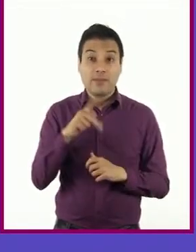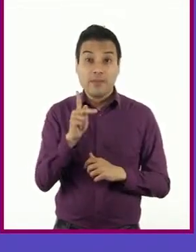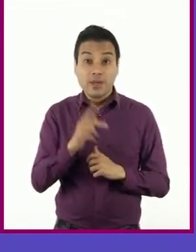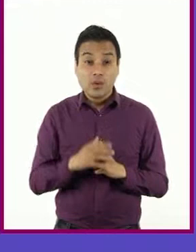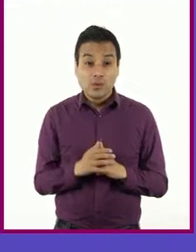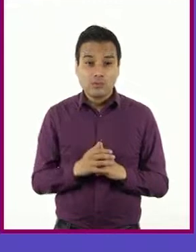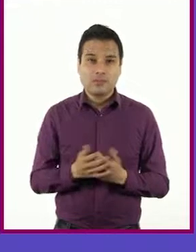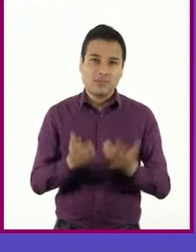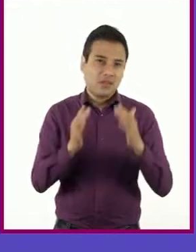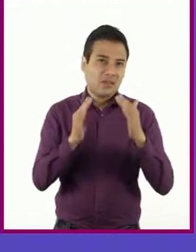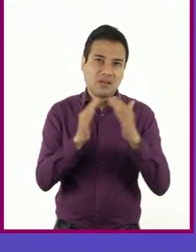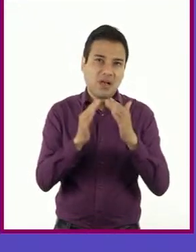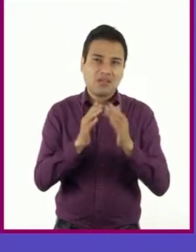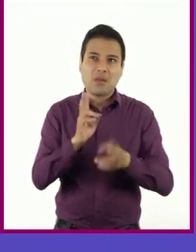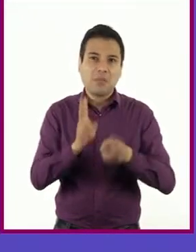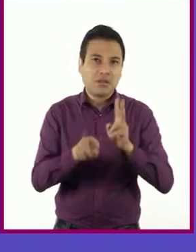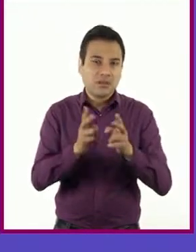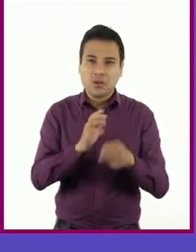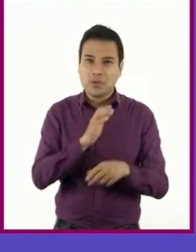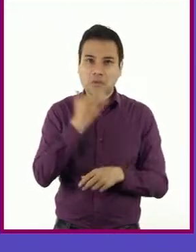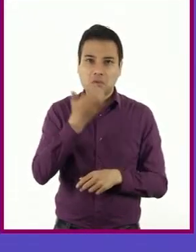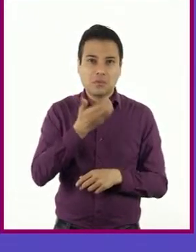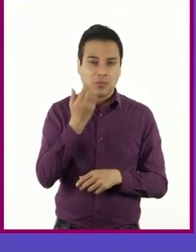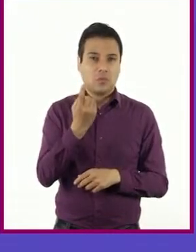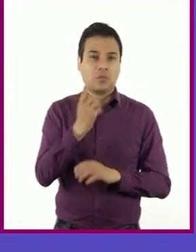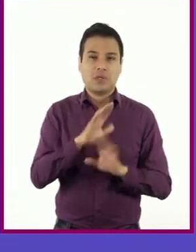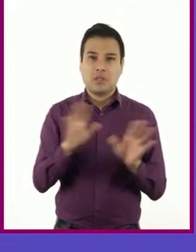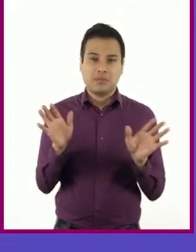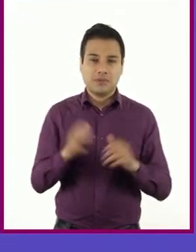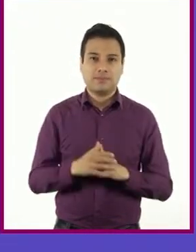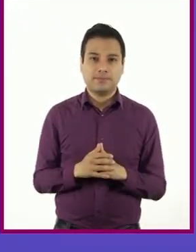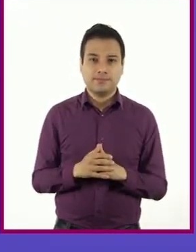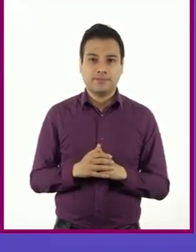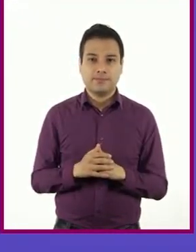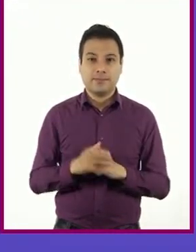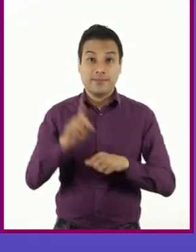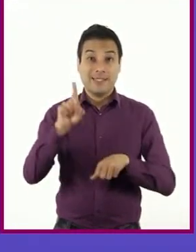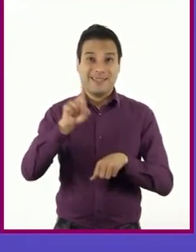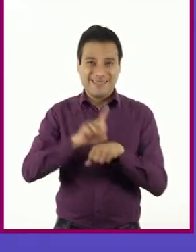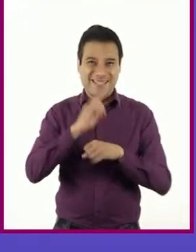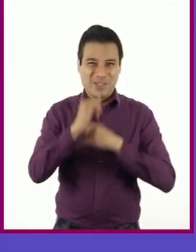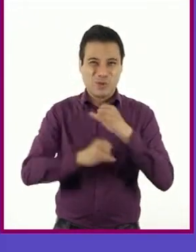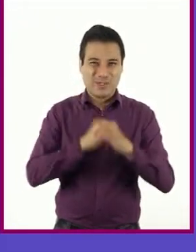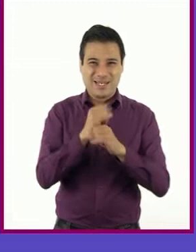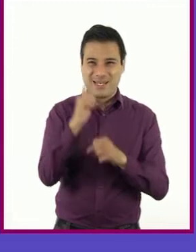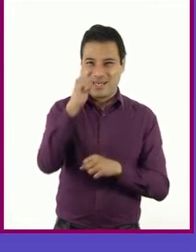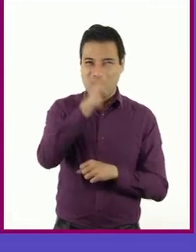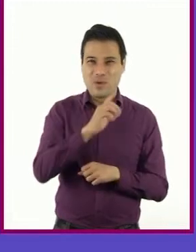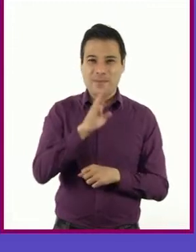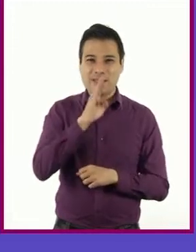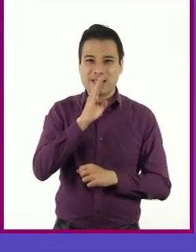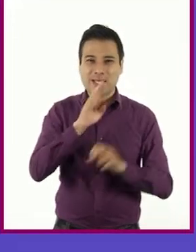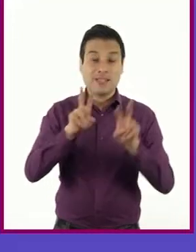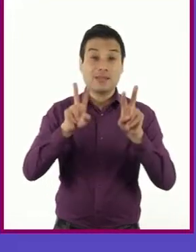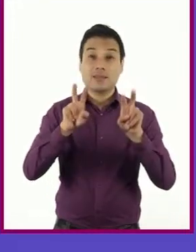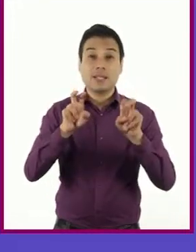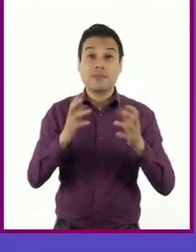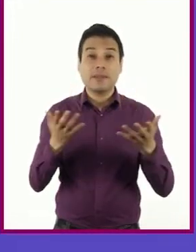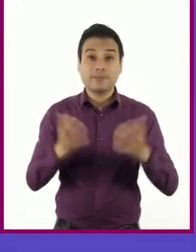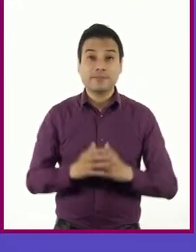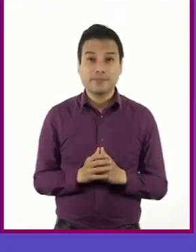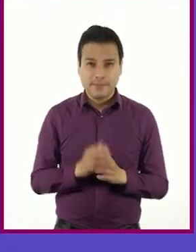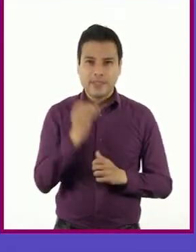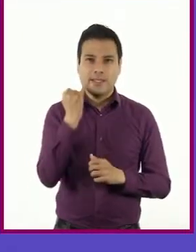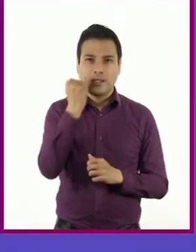determinados ámbitos, como por ejemplo el hogar. El tema del Día Internacional de la Lengua Materna 2021 fue fomentar el